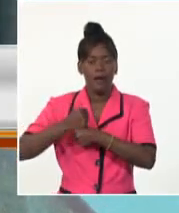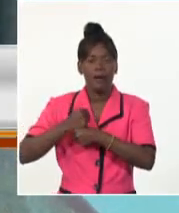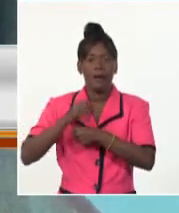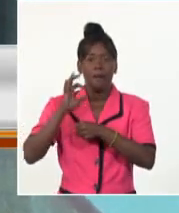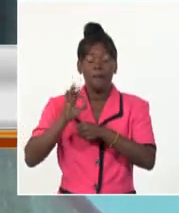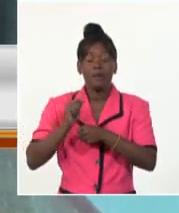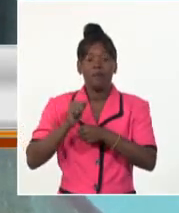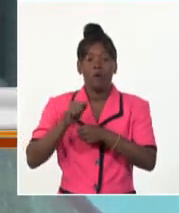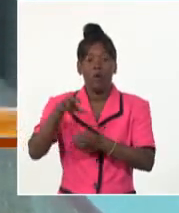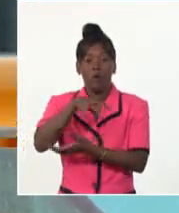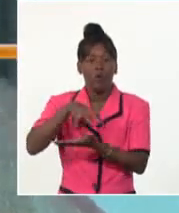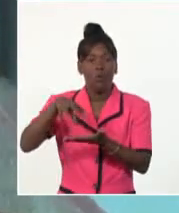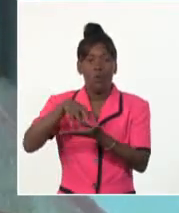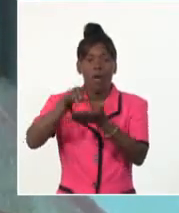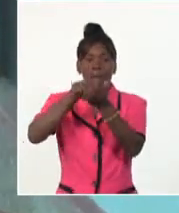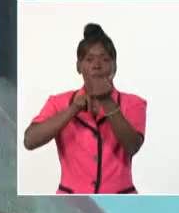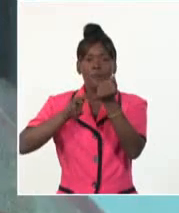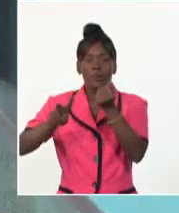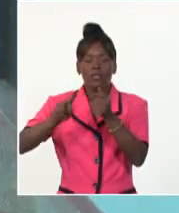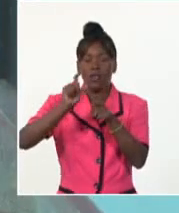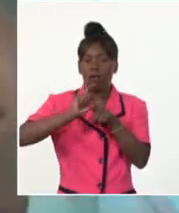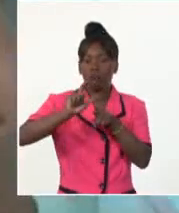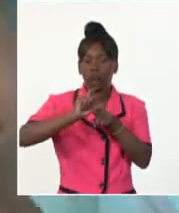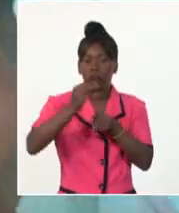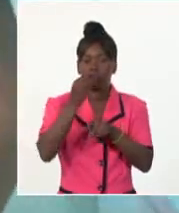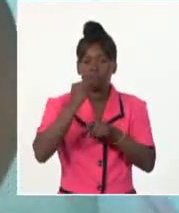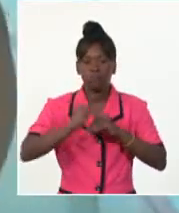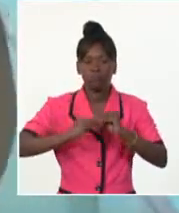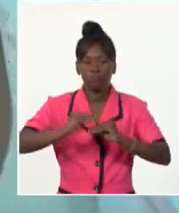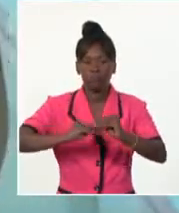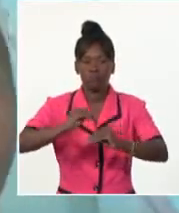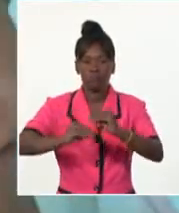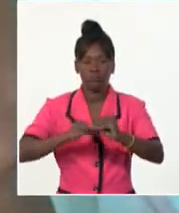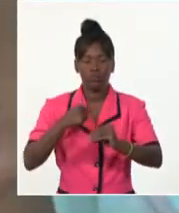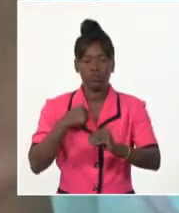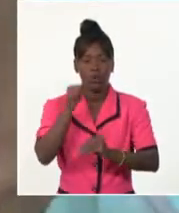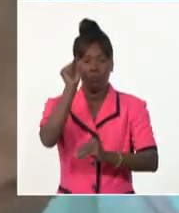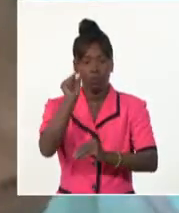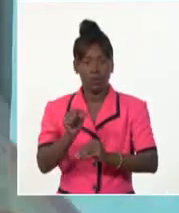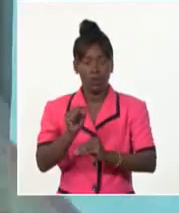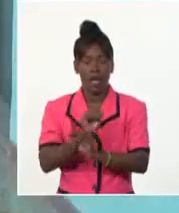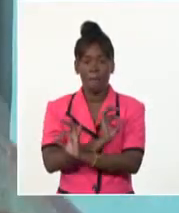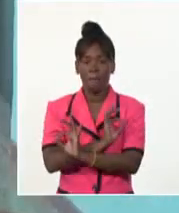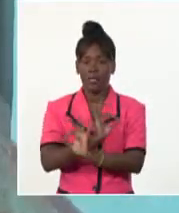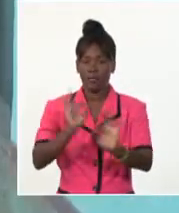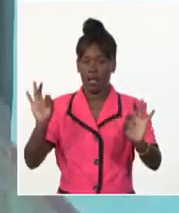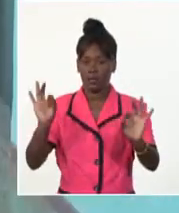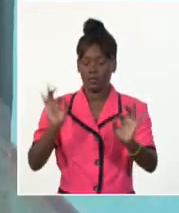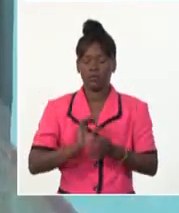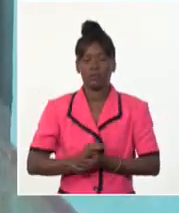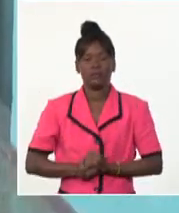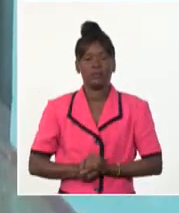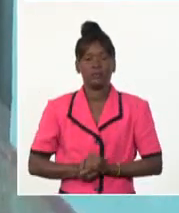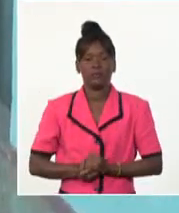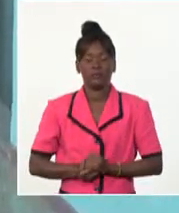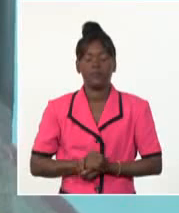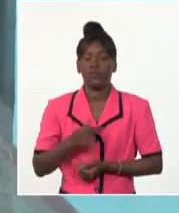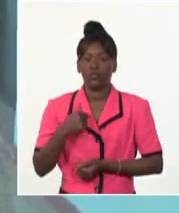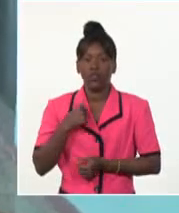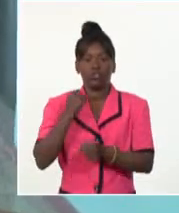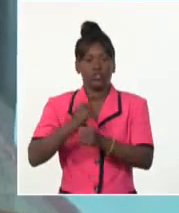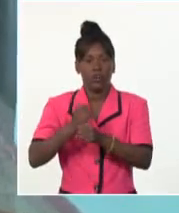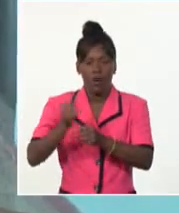soy especialista en sanidad vegetal. Laboro con el uso, aplicación de medios